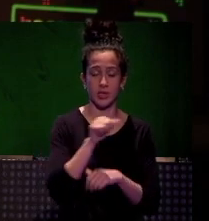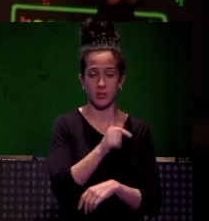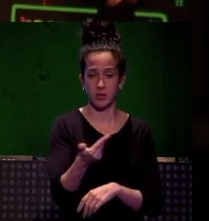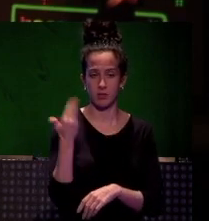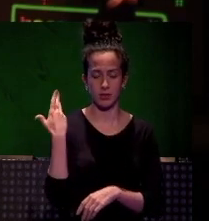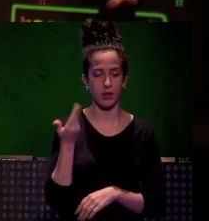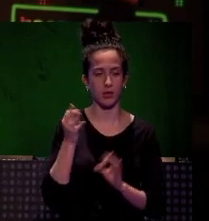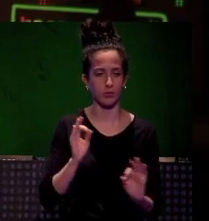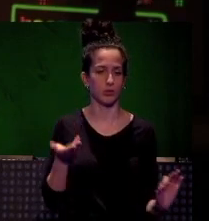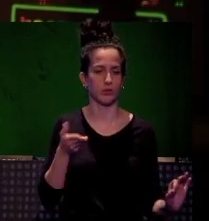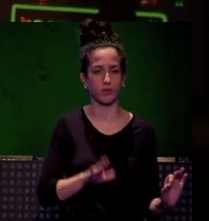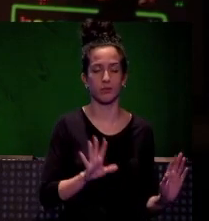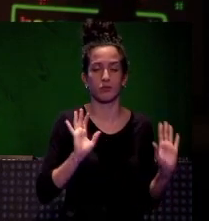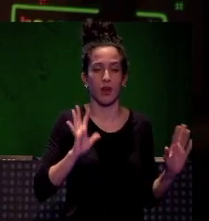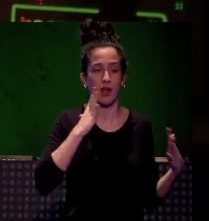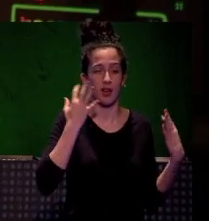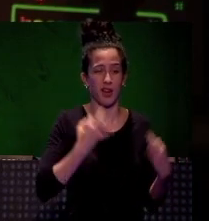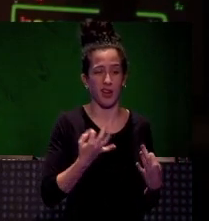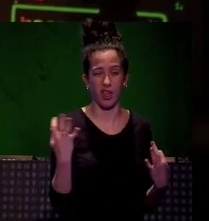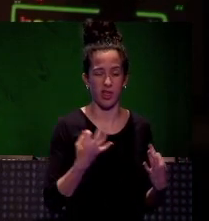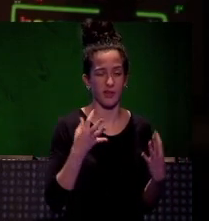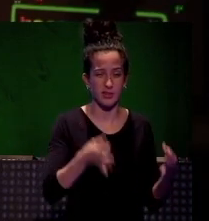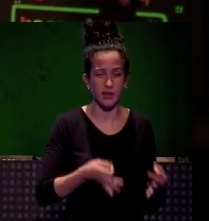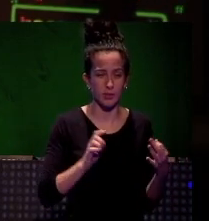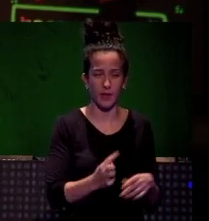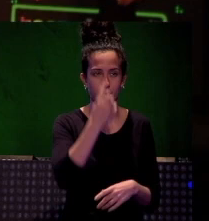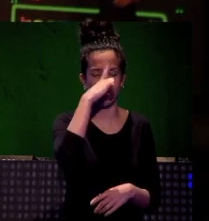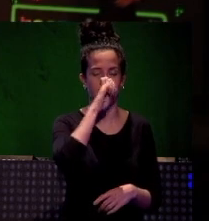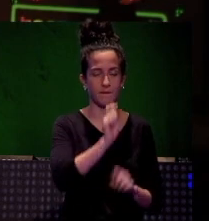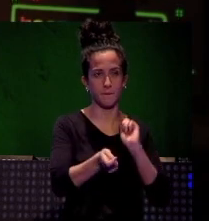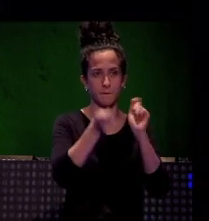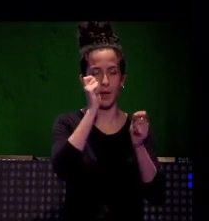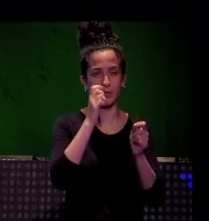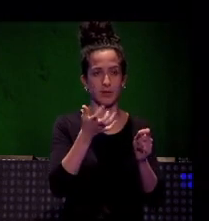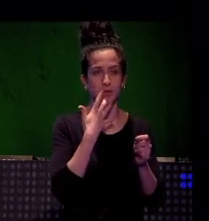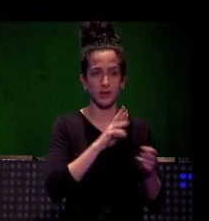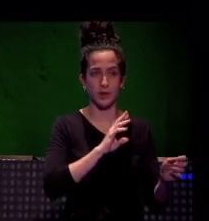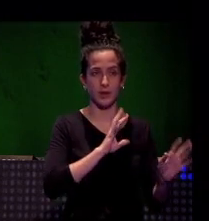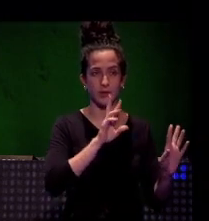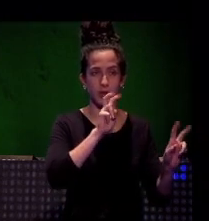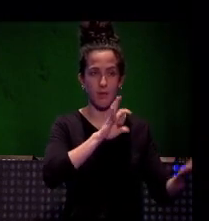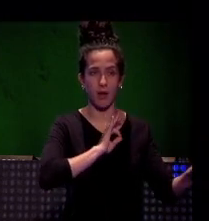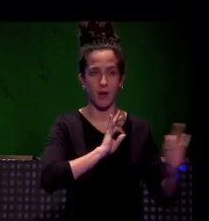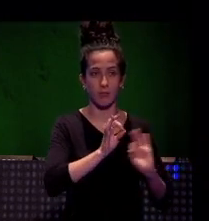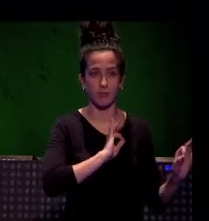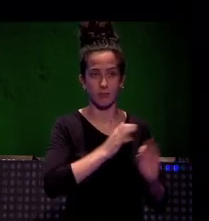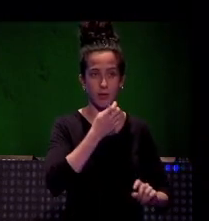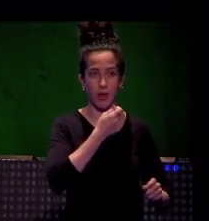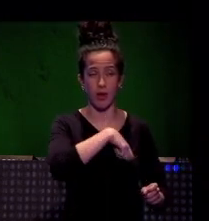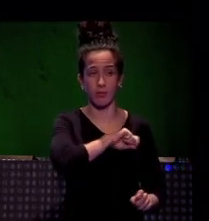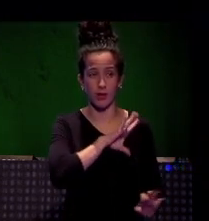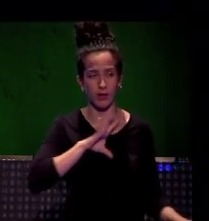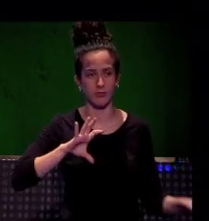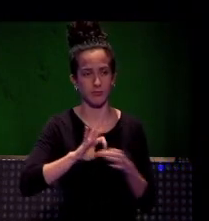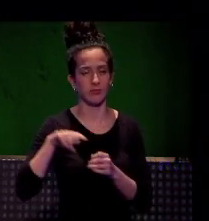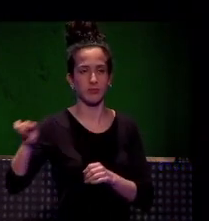realmente hay que tenerla siempre en la cabeza cuando se habla de moda española porque gracias a ella han pasado muchas cosas